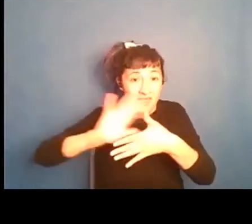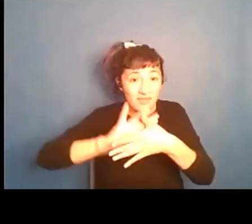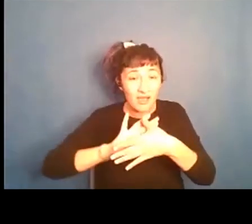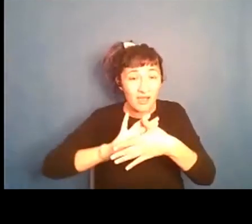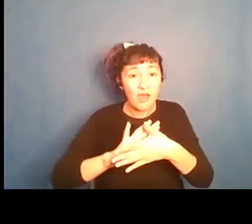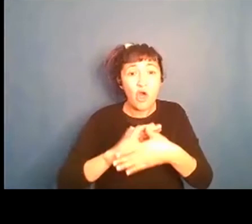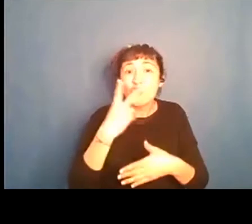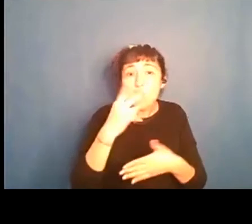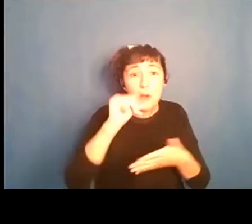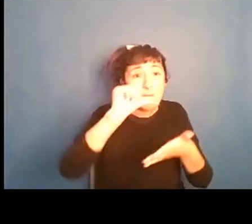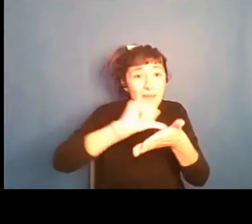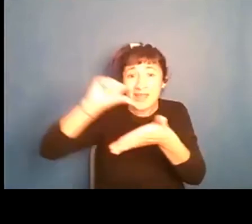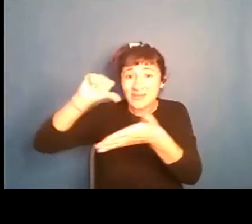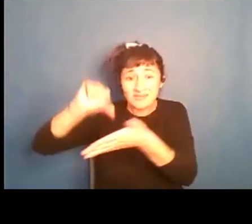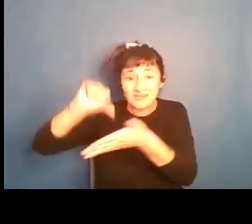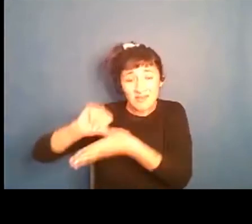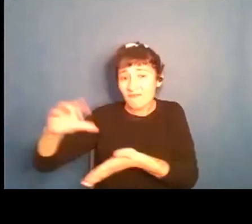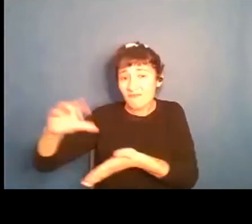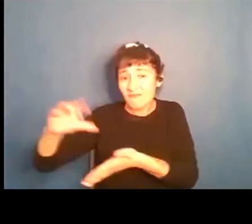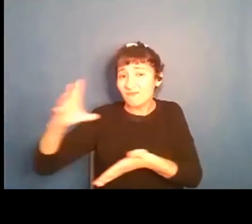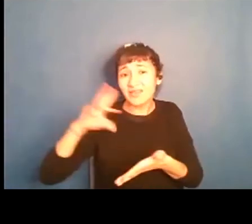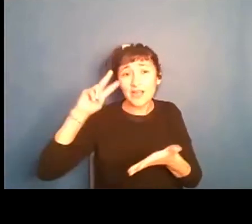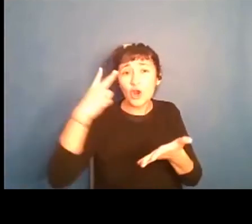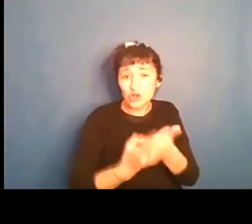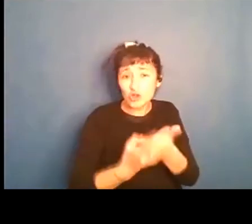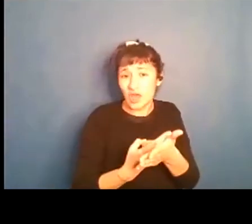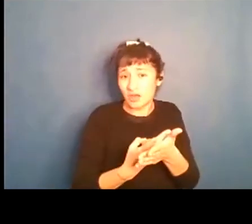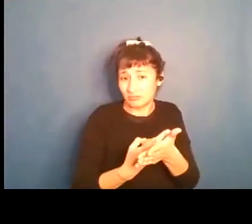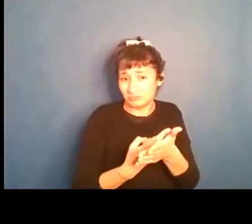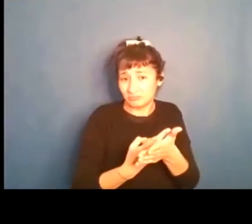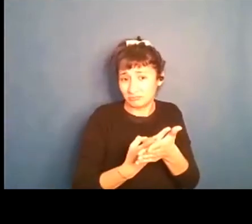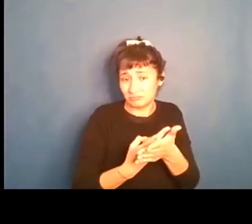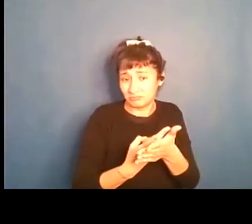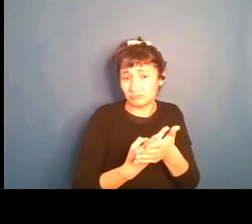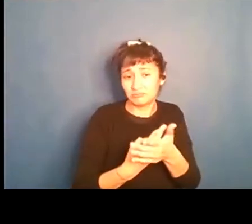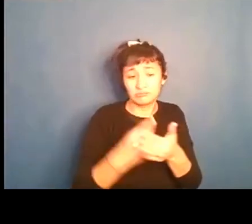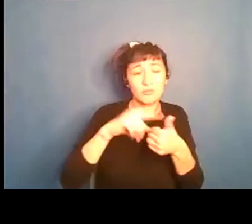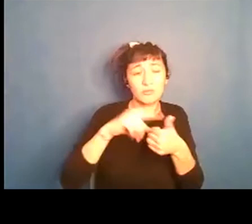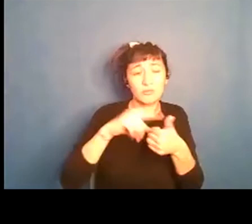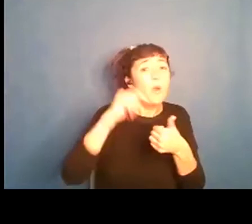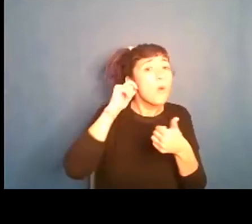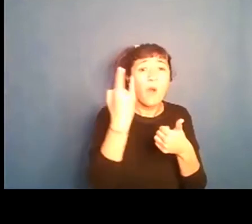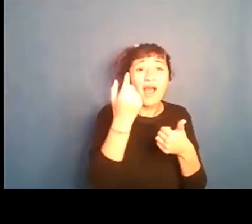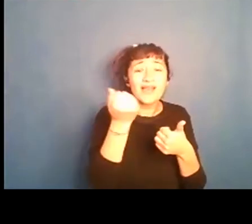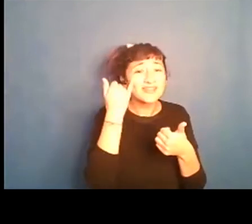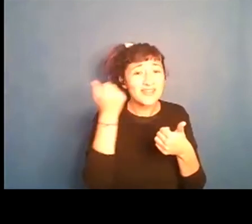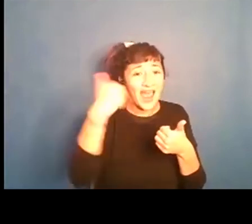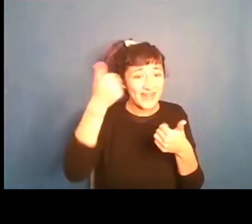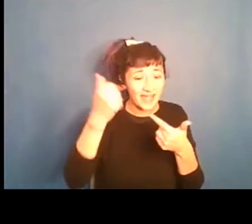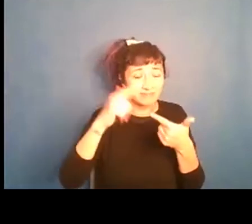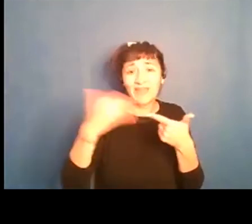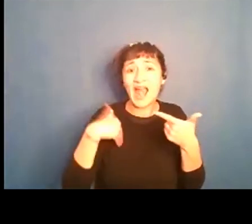países sin reconocer lengua de señas, Guayana y Argentina. El resto de los países lograron